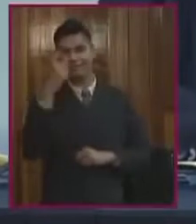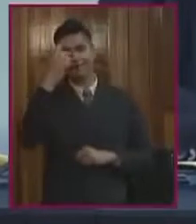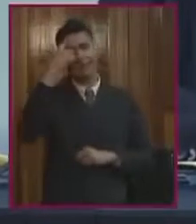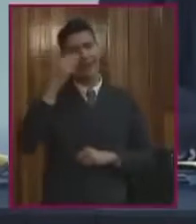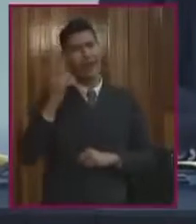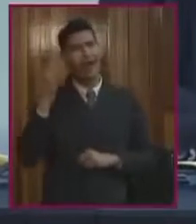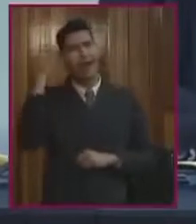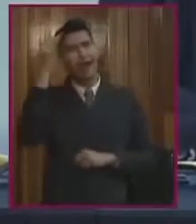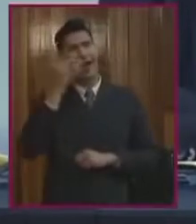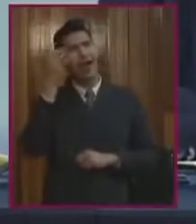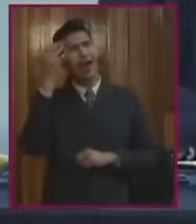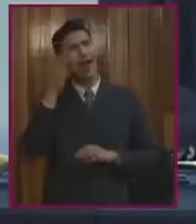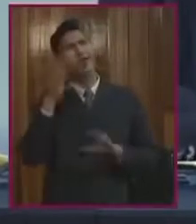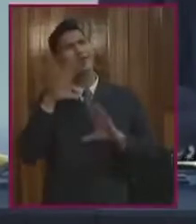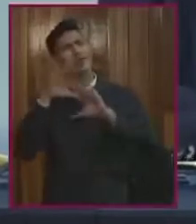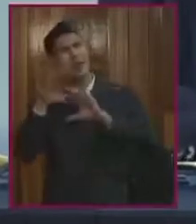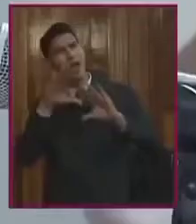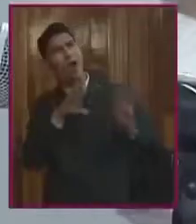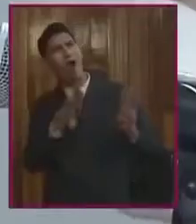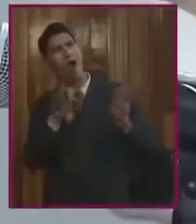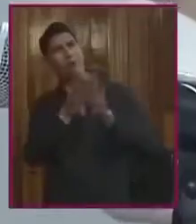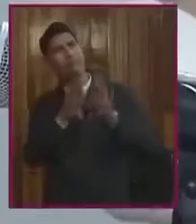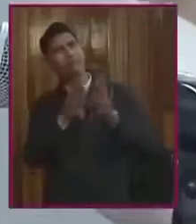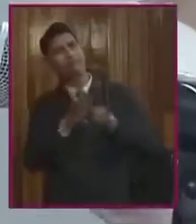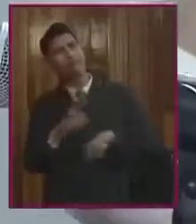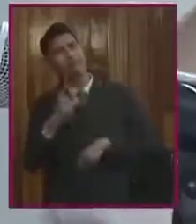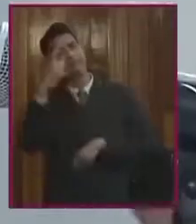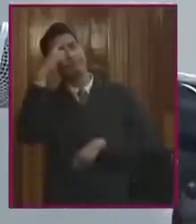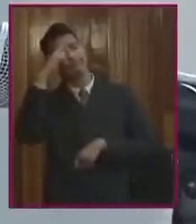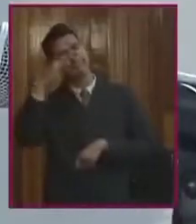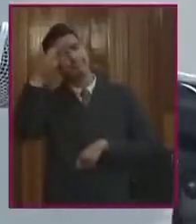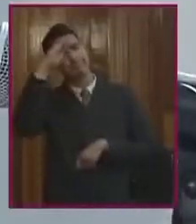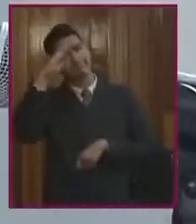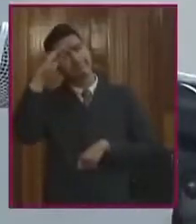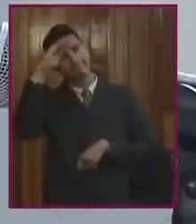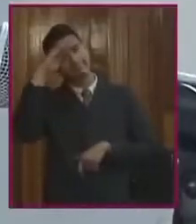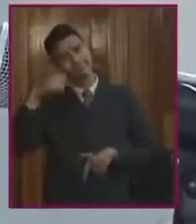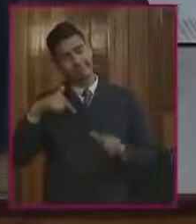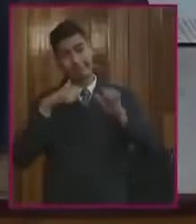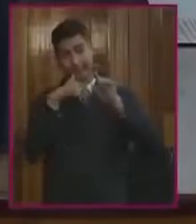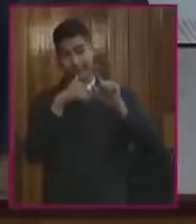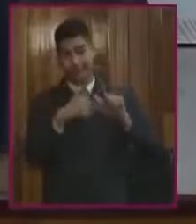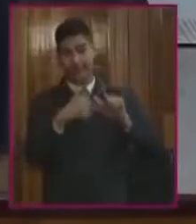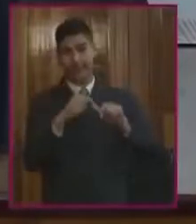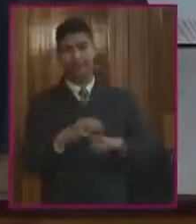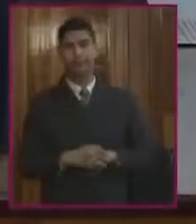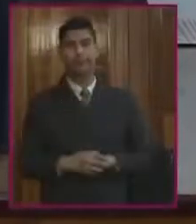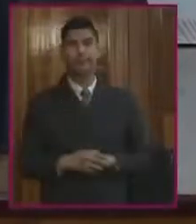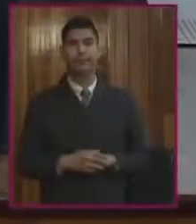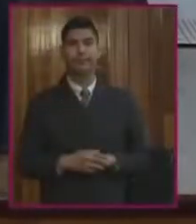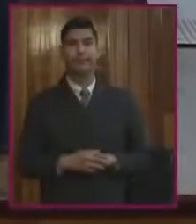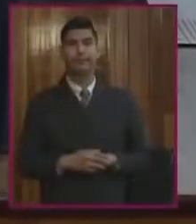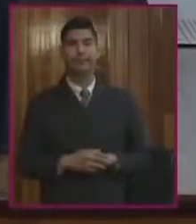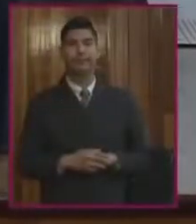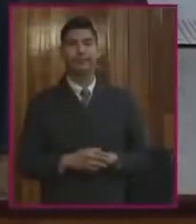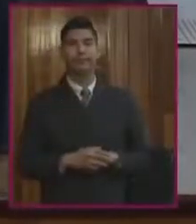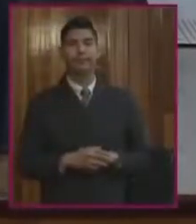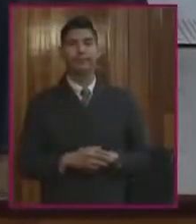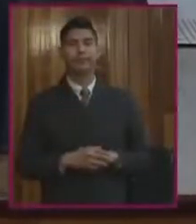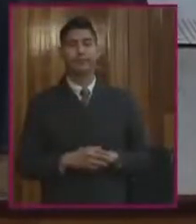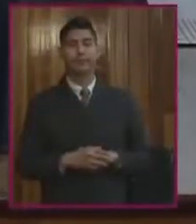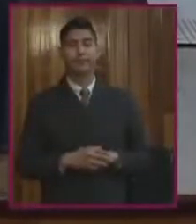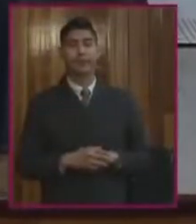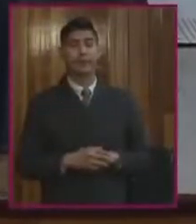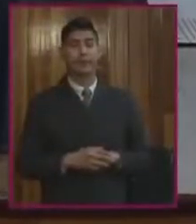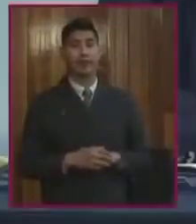enseñar esta reflexión, este análisis que se estipula. Si miramos un poquito las competencias estipuladas